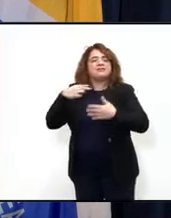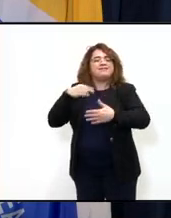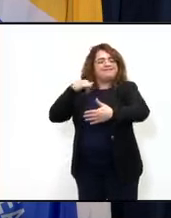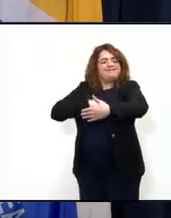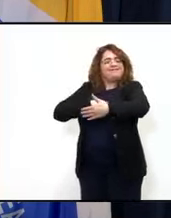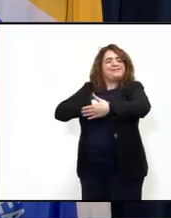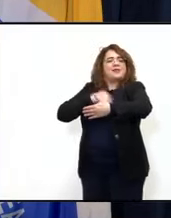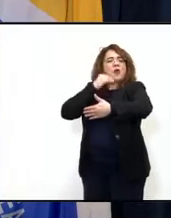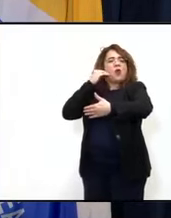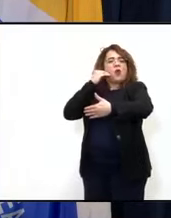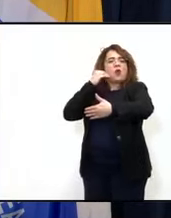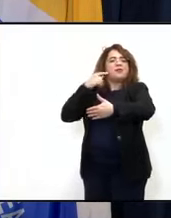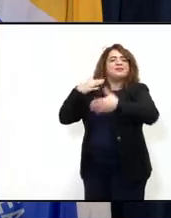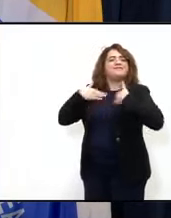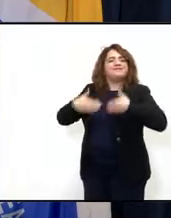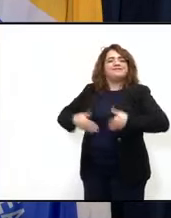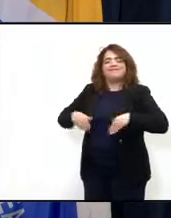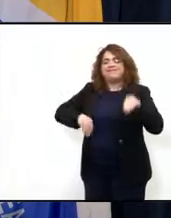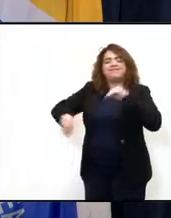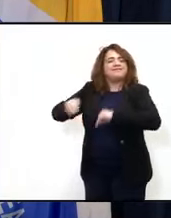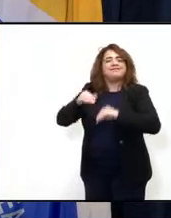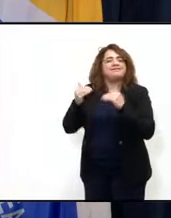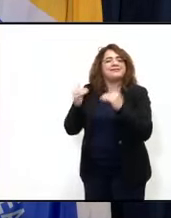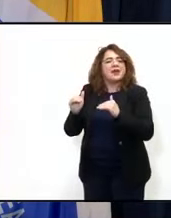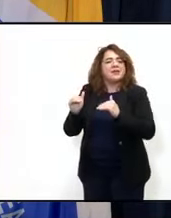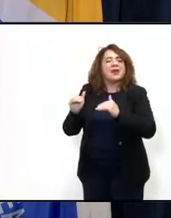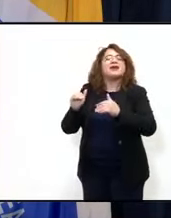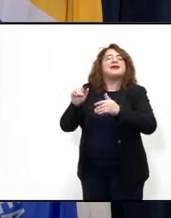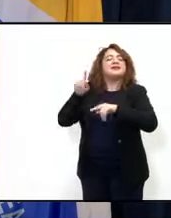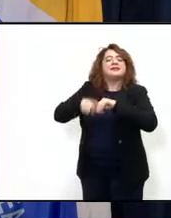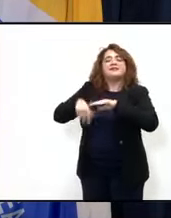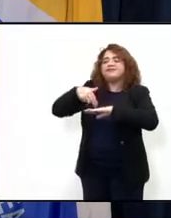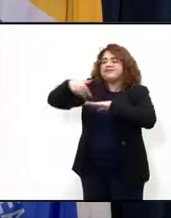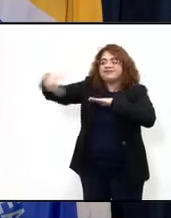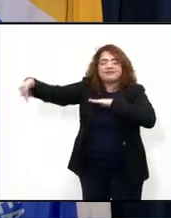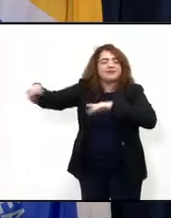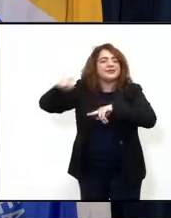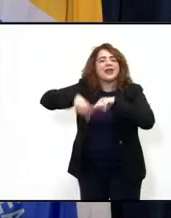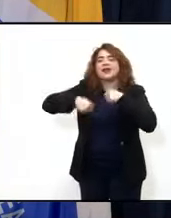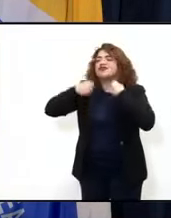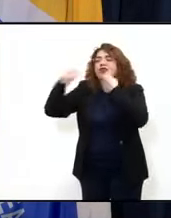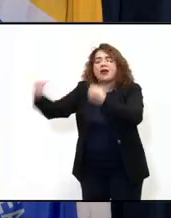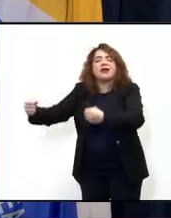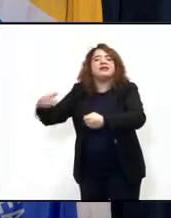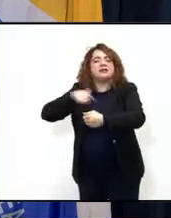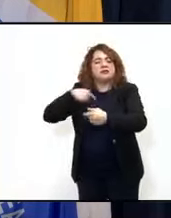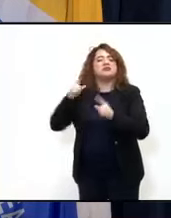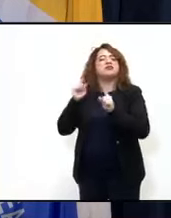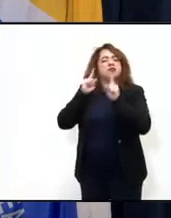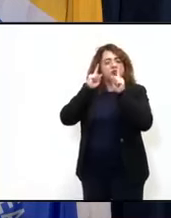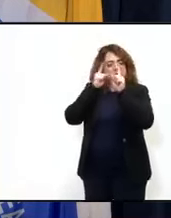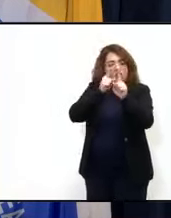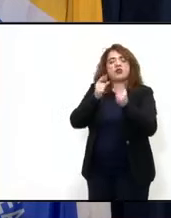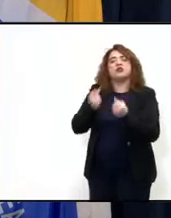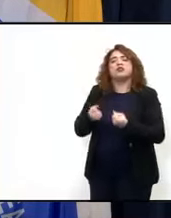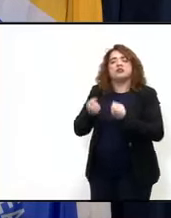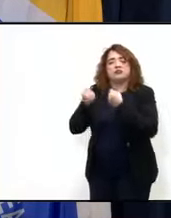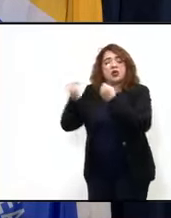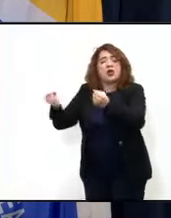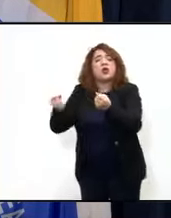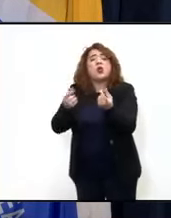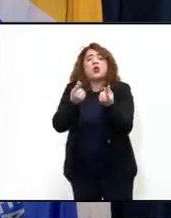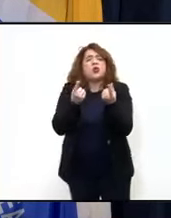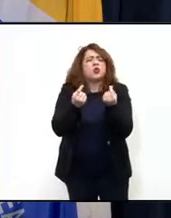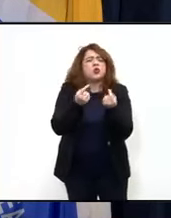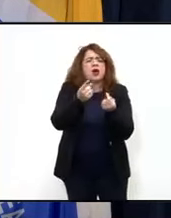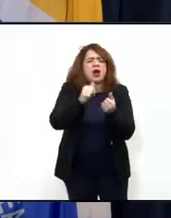en solicitar una cita en el hogar pueden visitar el sitio de web de la ciudad para completar un formulario de solicitud,